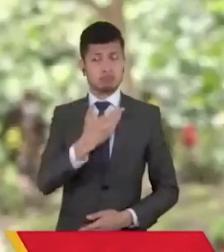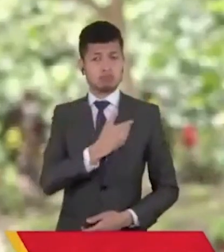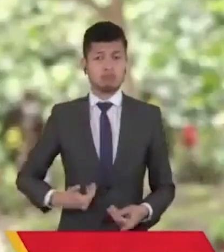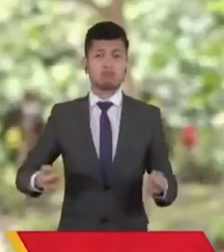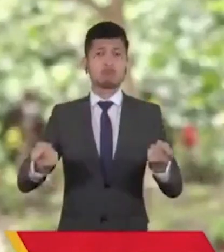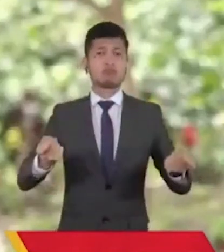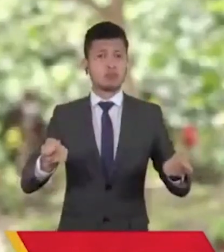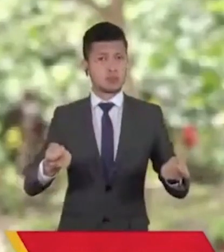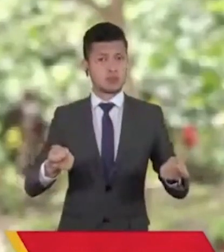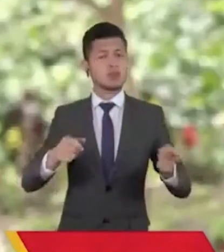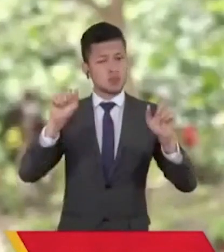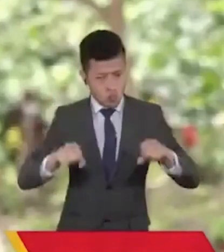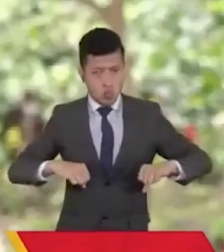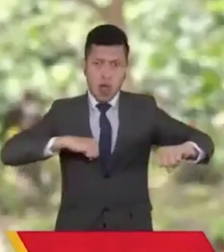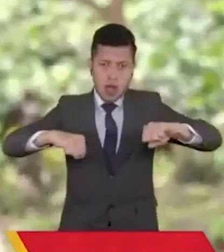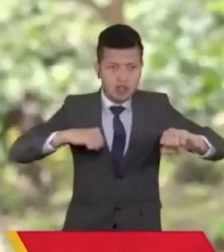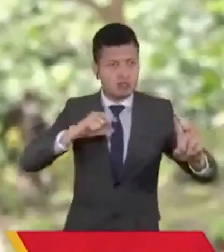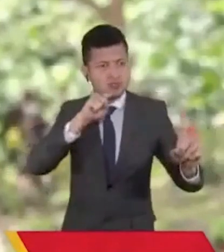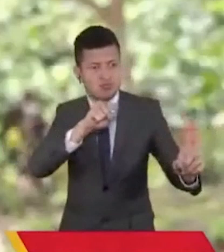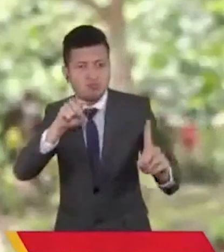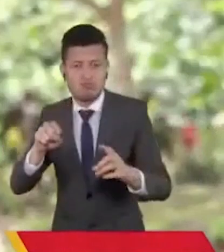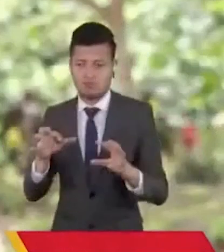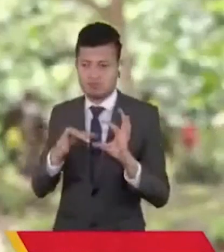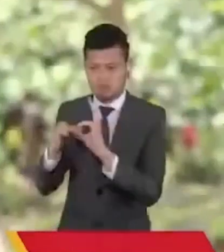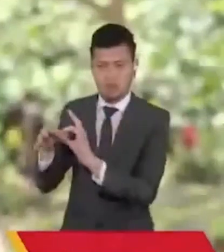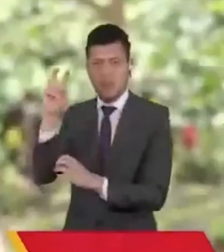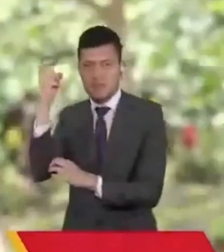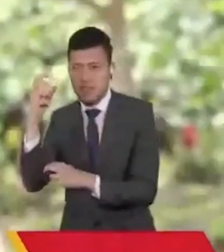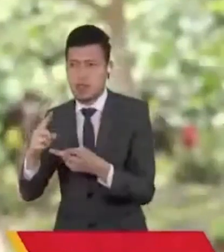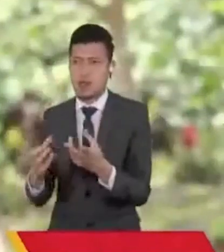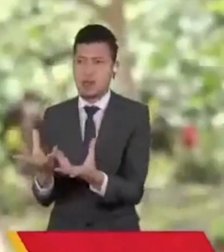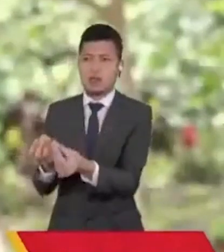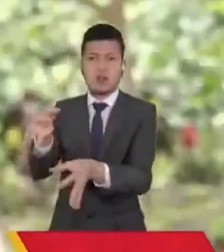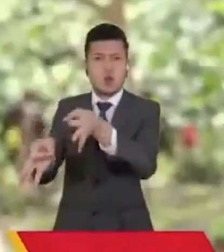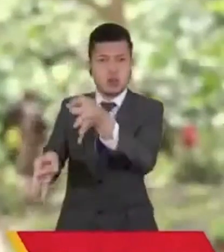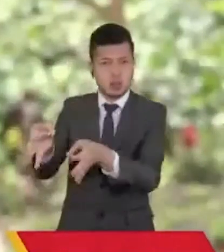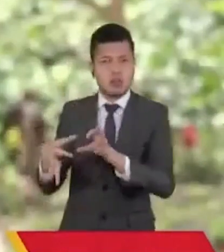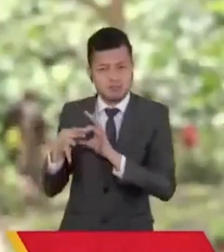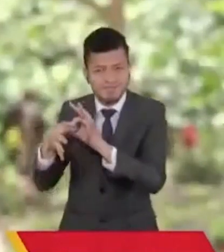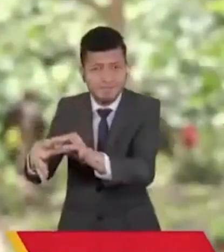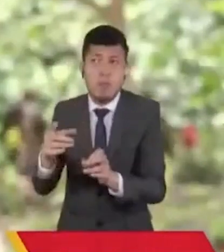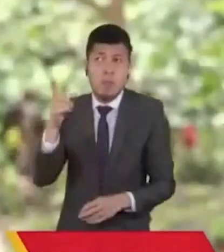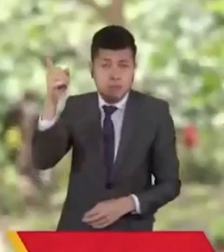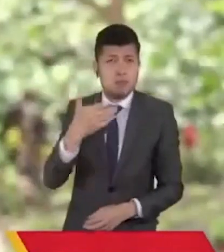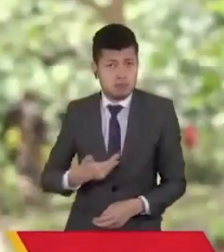donde se pueden concertar acciones con la Fiscalía, con la rama judicial,